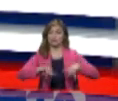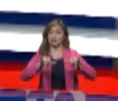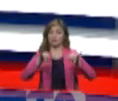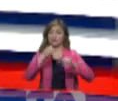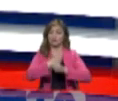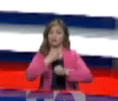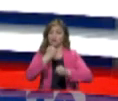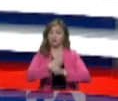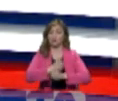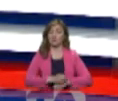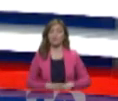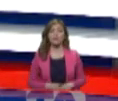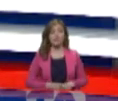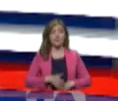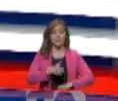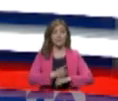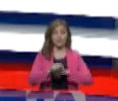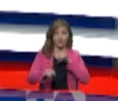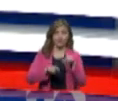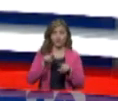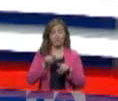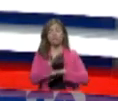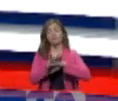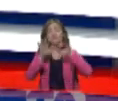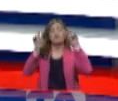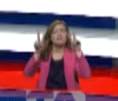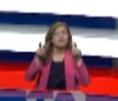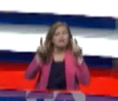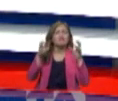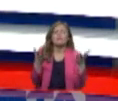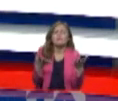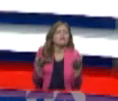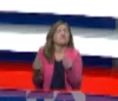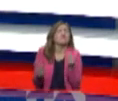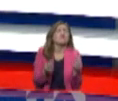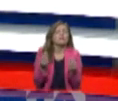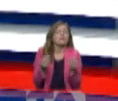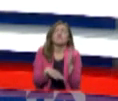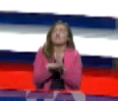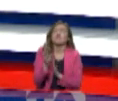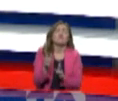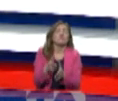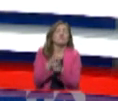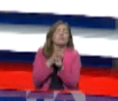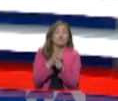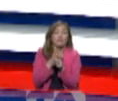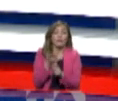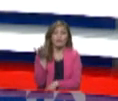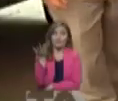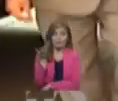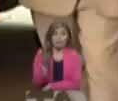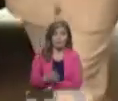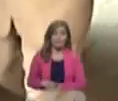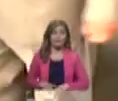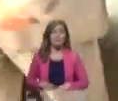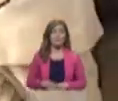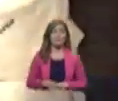Algunas de esas autoridades municipales hablaron sobre sus ejes de acción más urgentes.